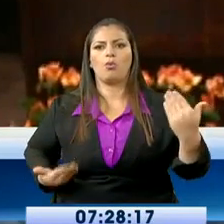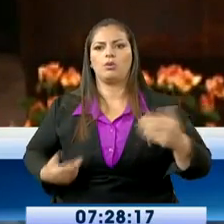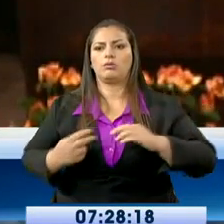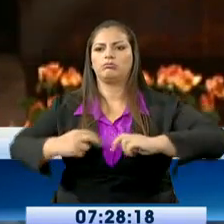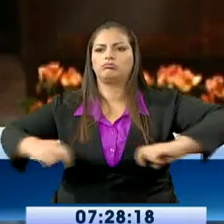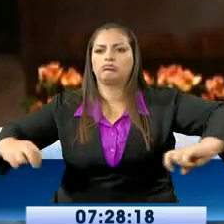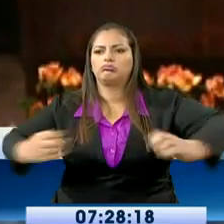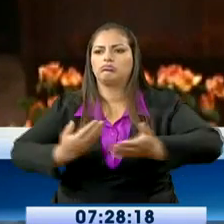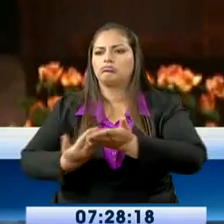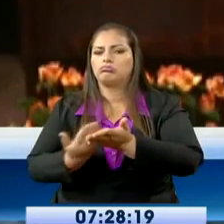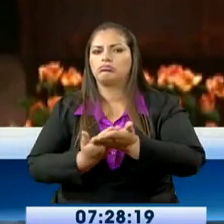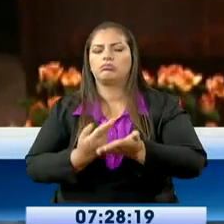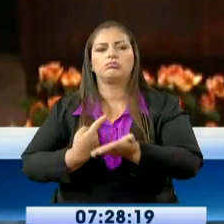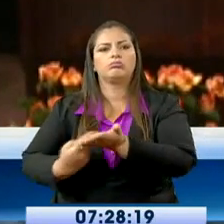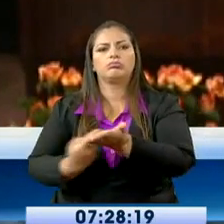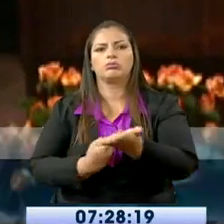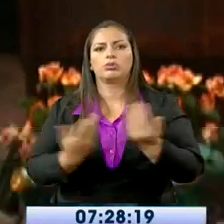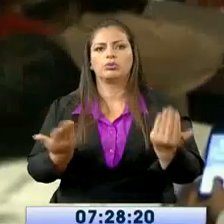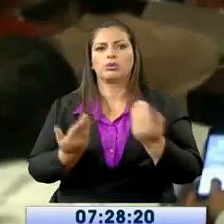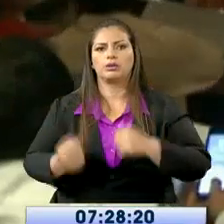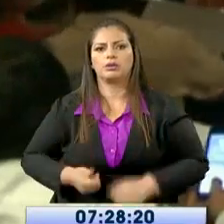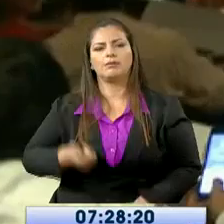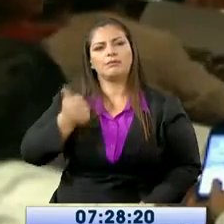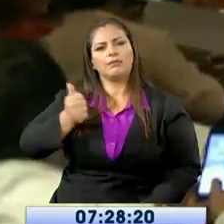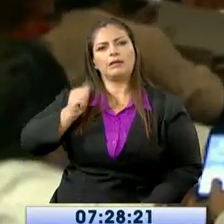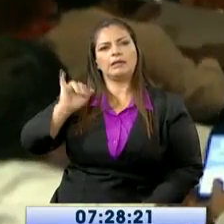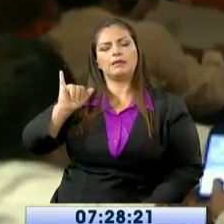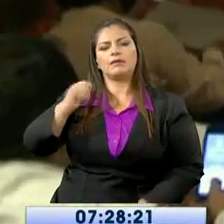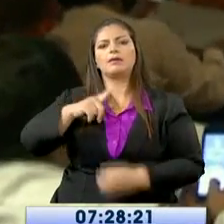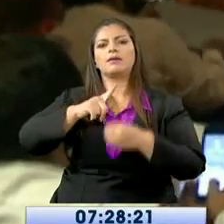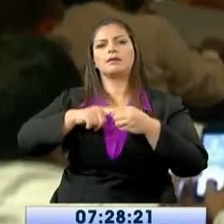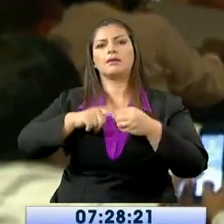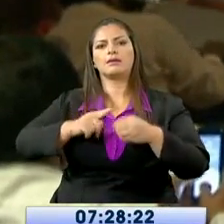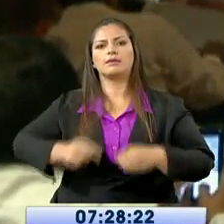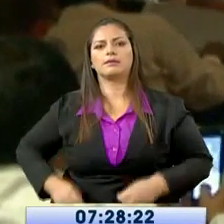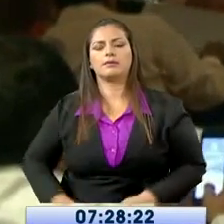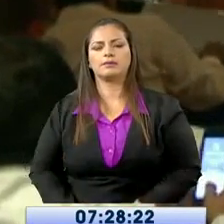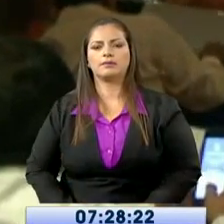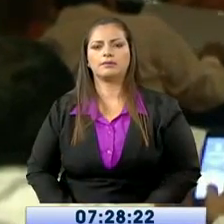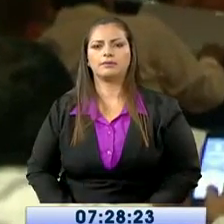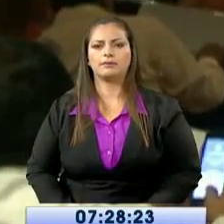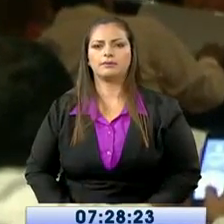este sábado en Quito. Informó Priscila Cadena.